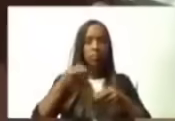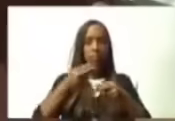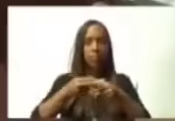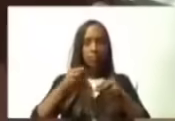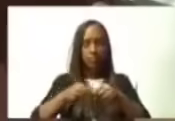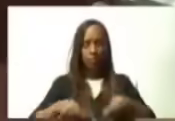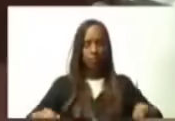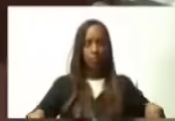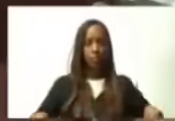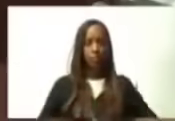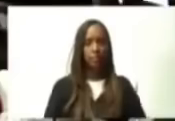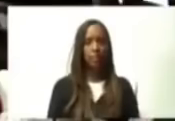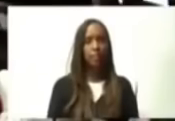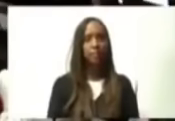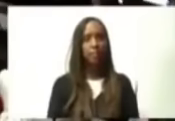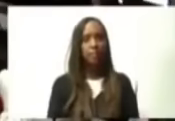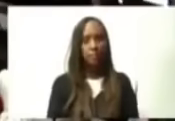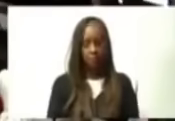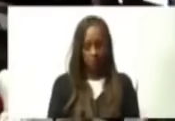Gracias, presidente.